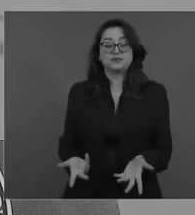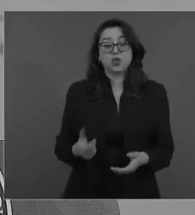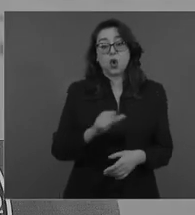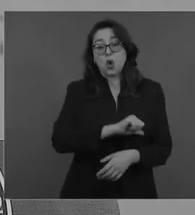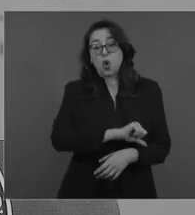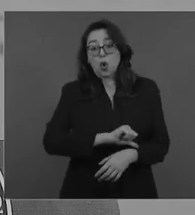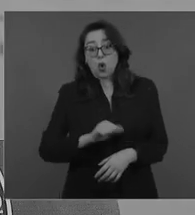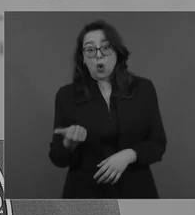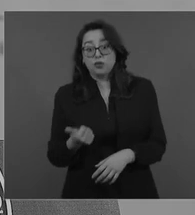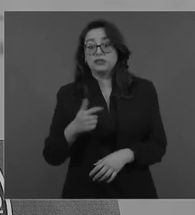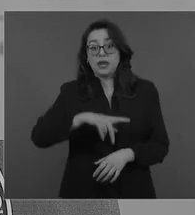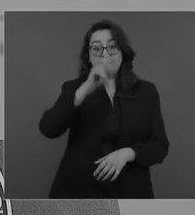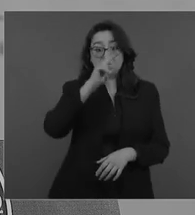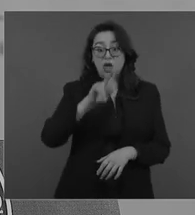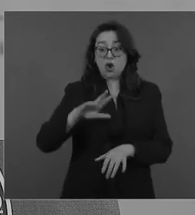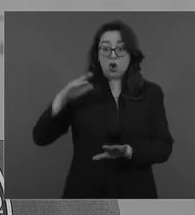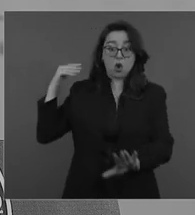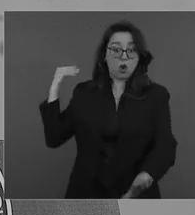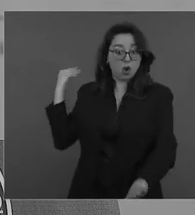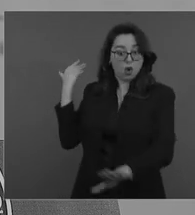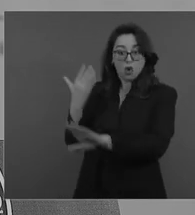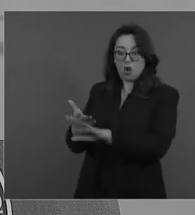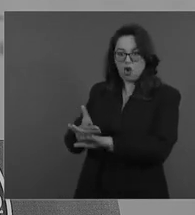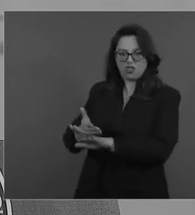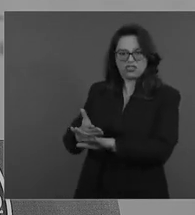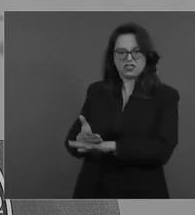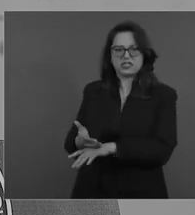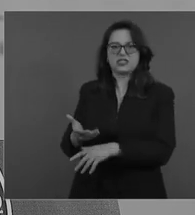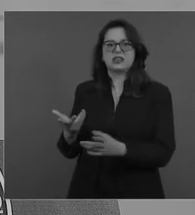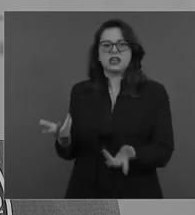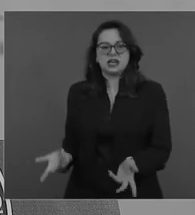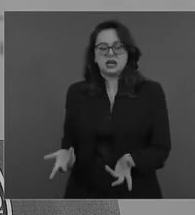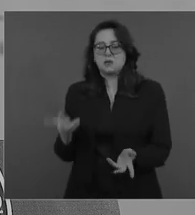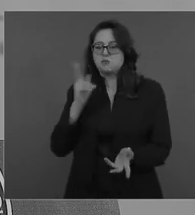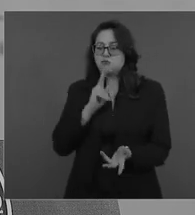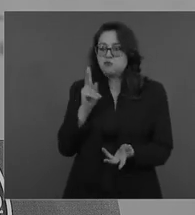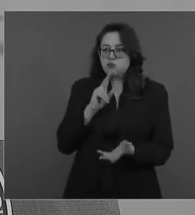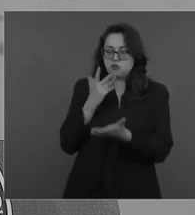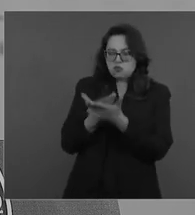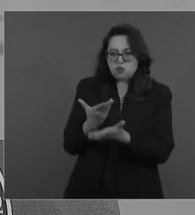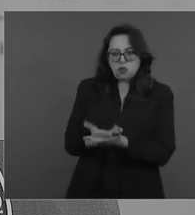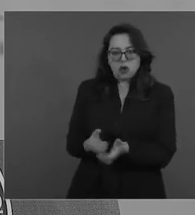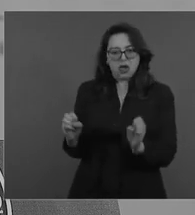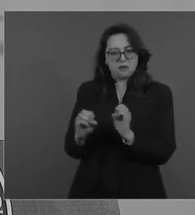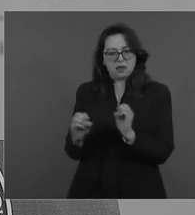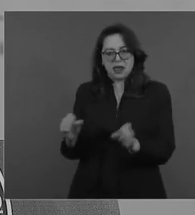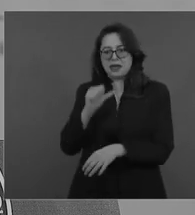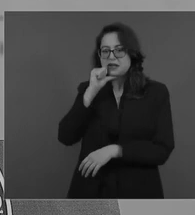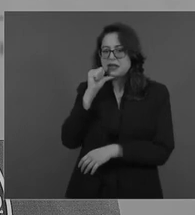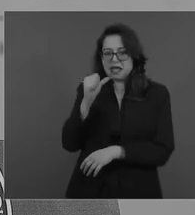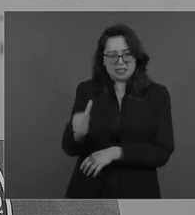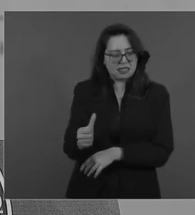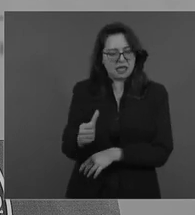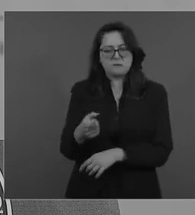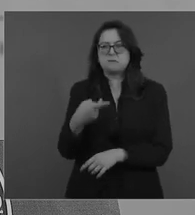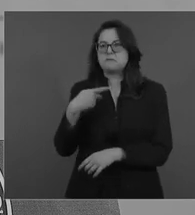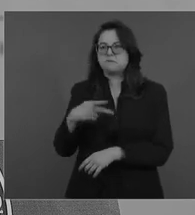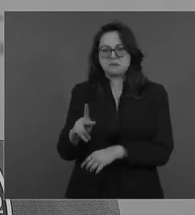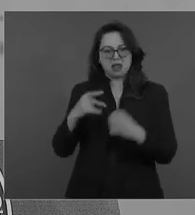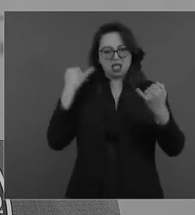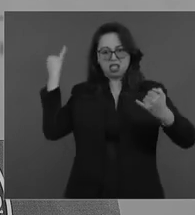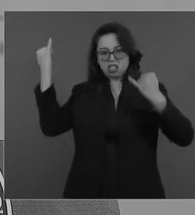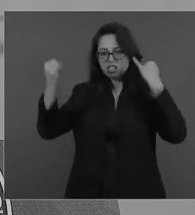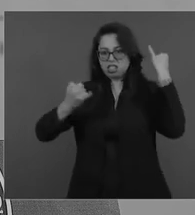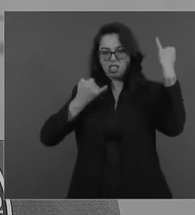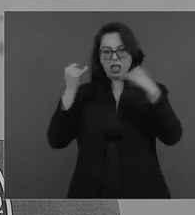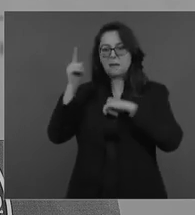lanzó directamente contra el presidente sin argumentos, pero tampoco con evidencia científica, puras descalificaciones y la